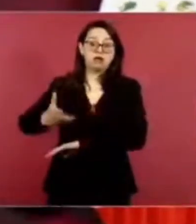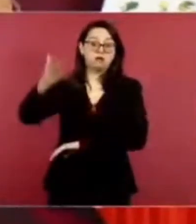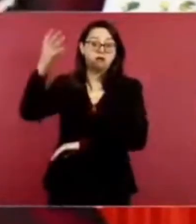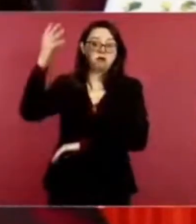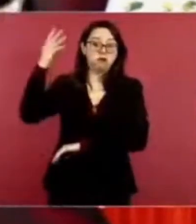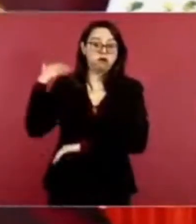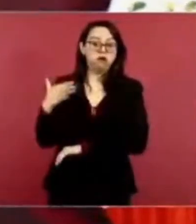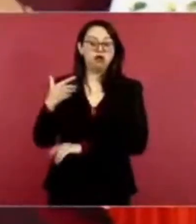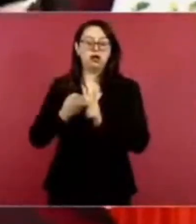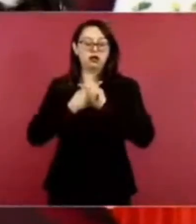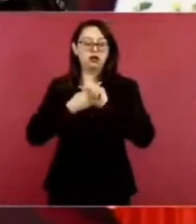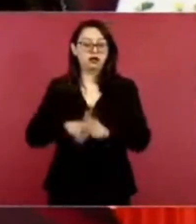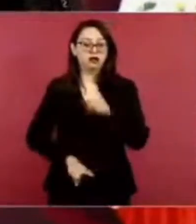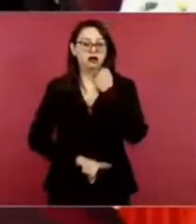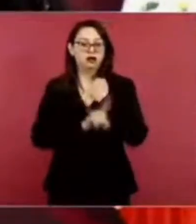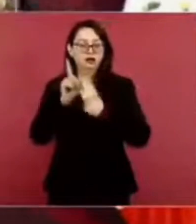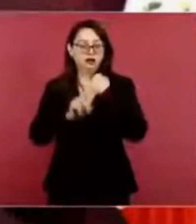Porque